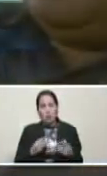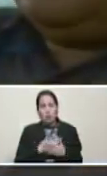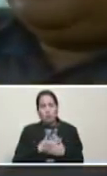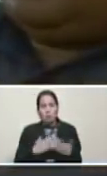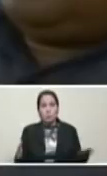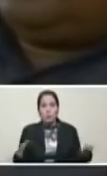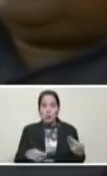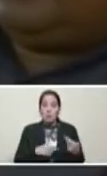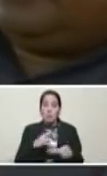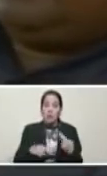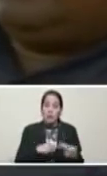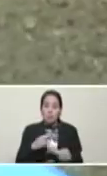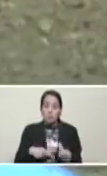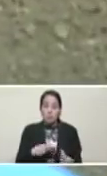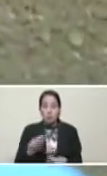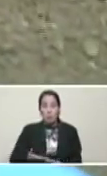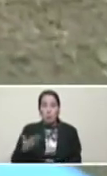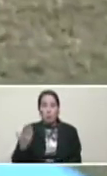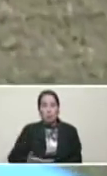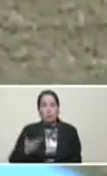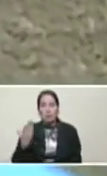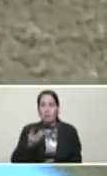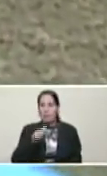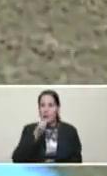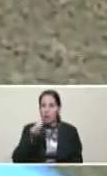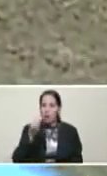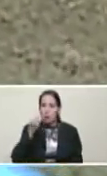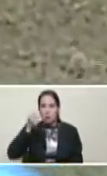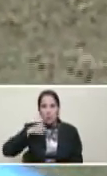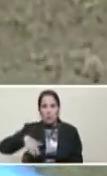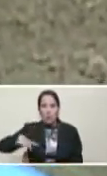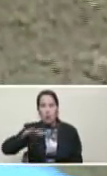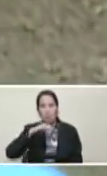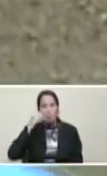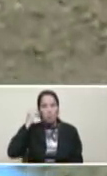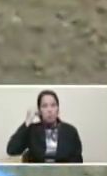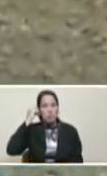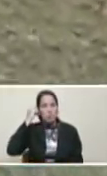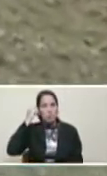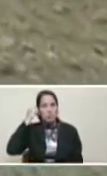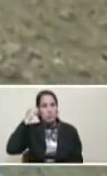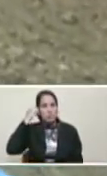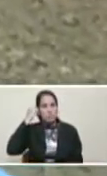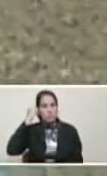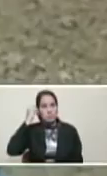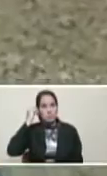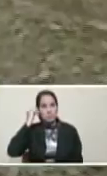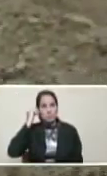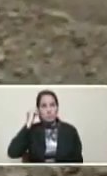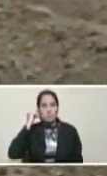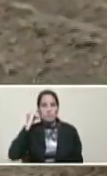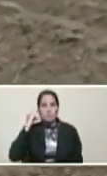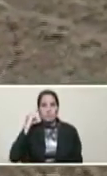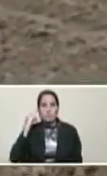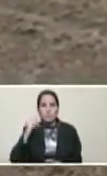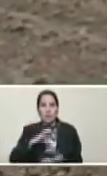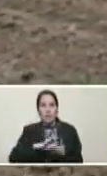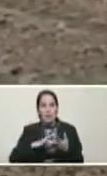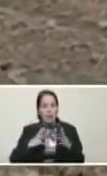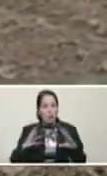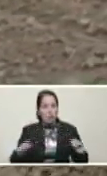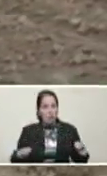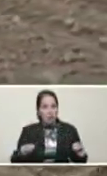para la revolución es sagrado el alimento para la mesa de los venezolanos y las venezolanas a través de los poderosos